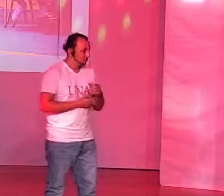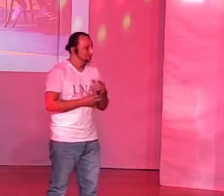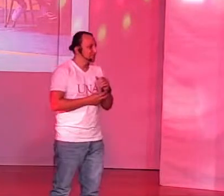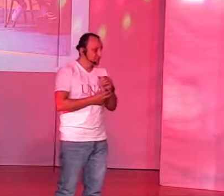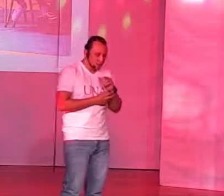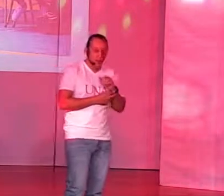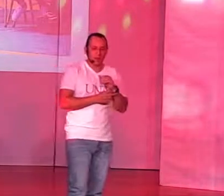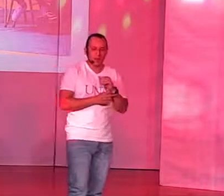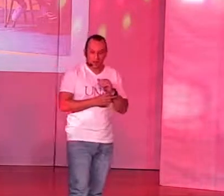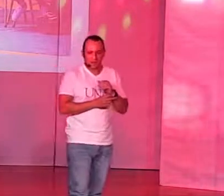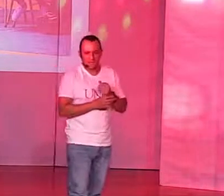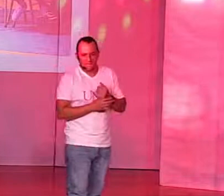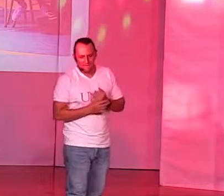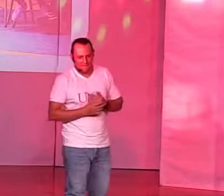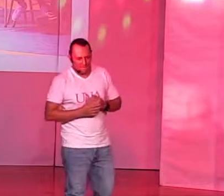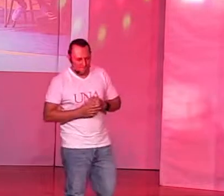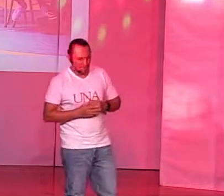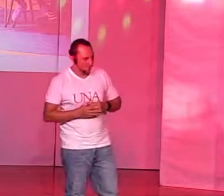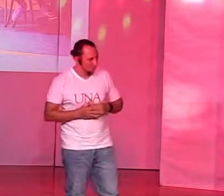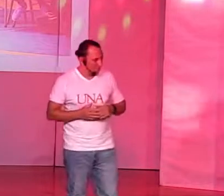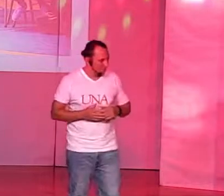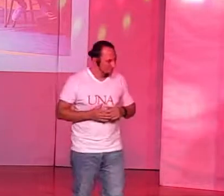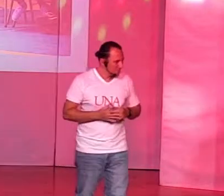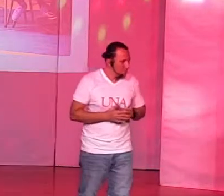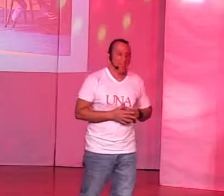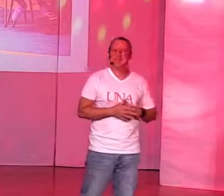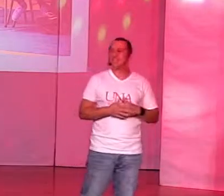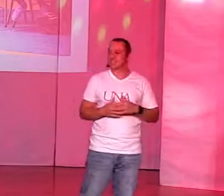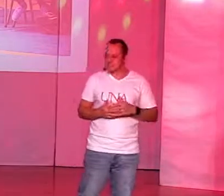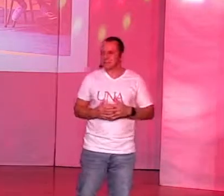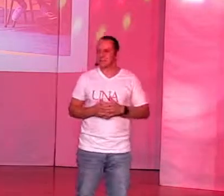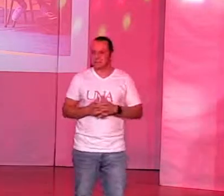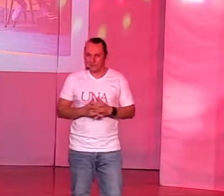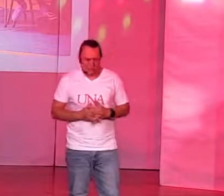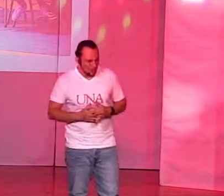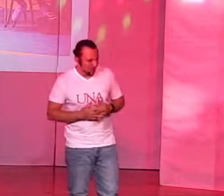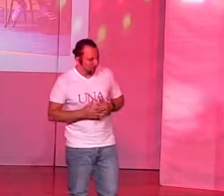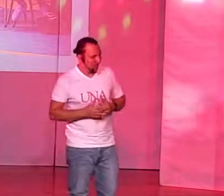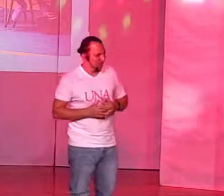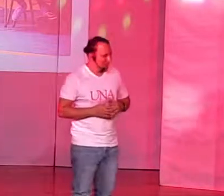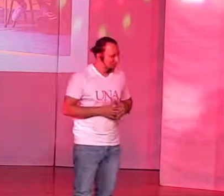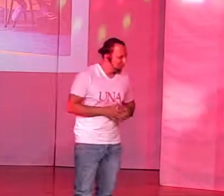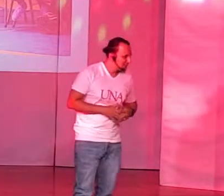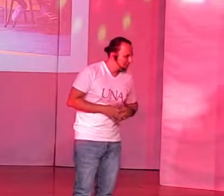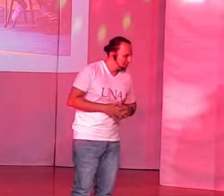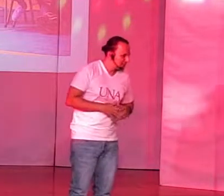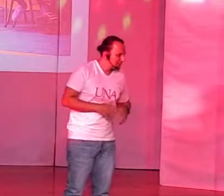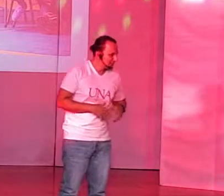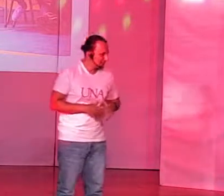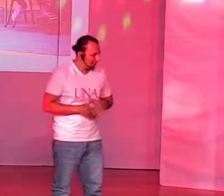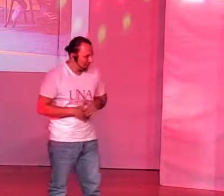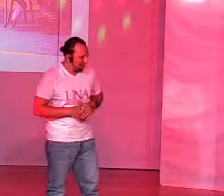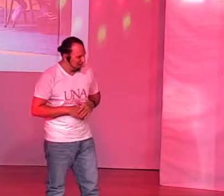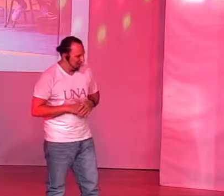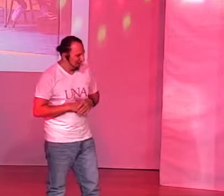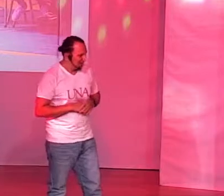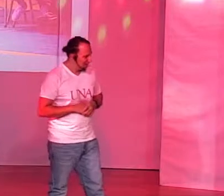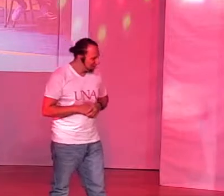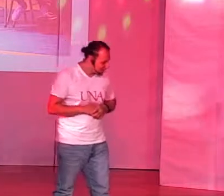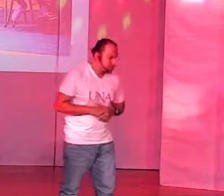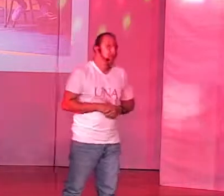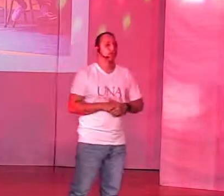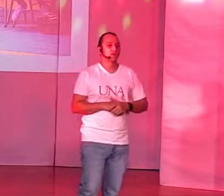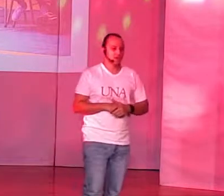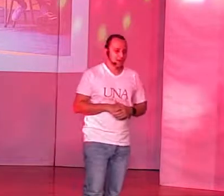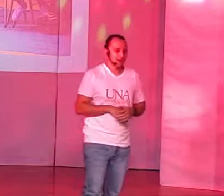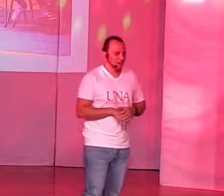Cinco. Sí. Cinco, ajá. Carlos Daniel dice 10. 10. Valesca 6. 6. ¿Quién da más? Ashley 5.